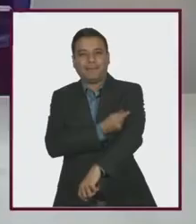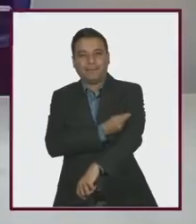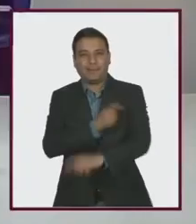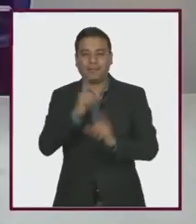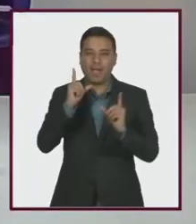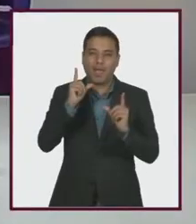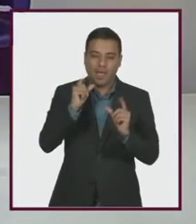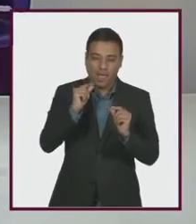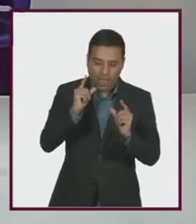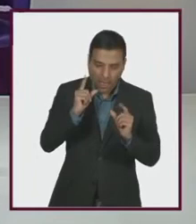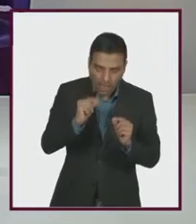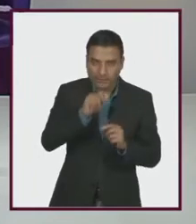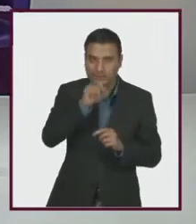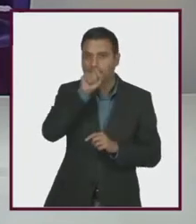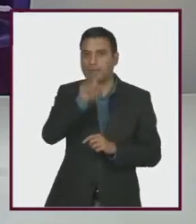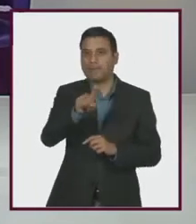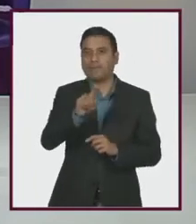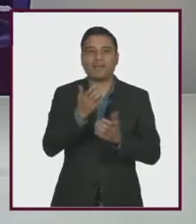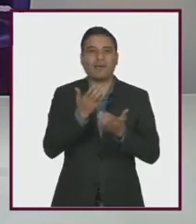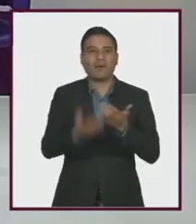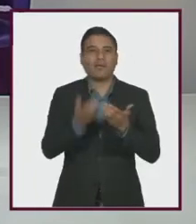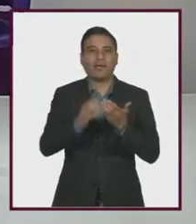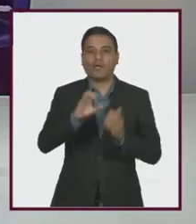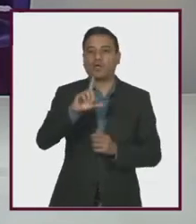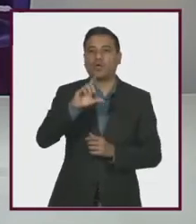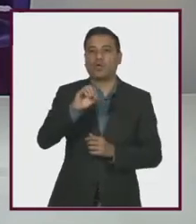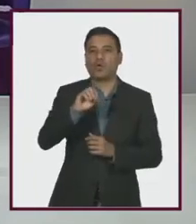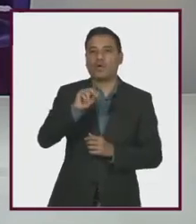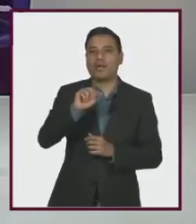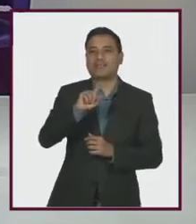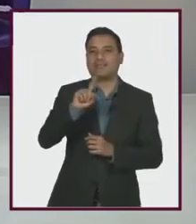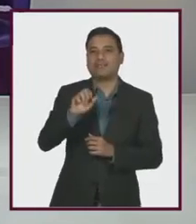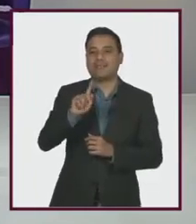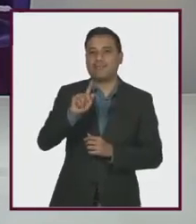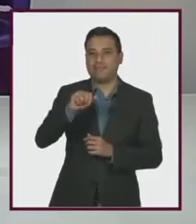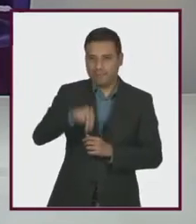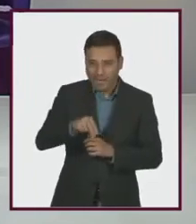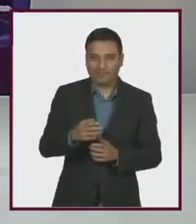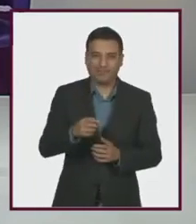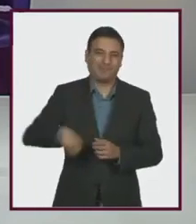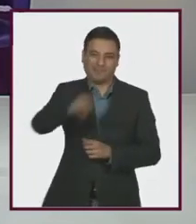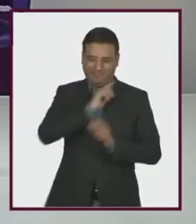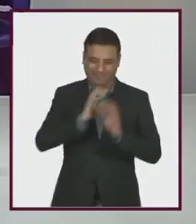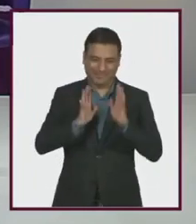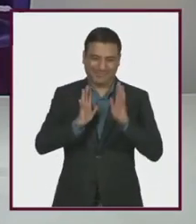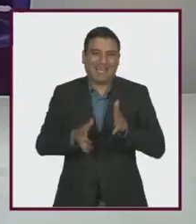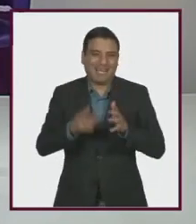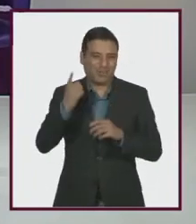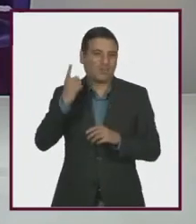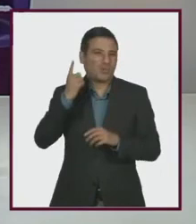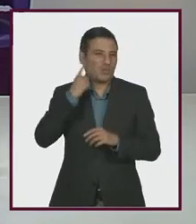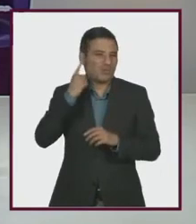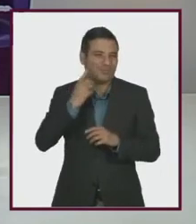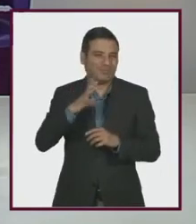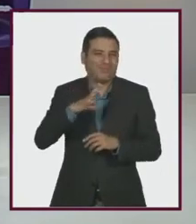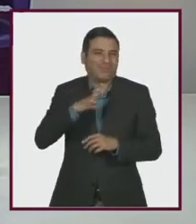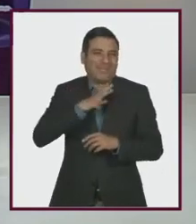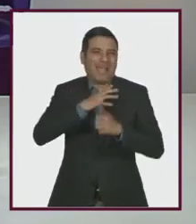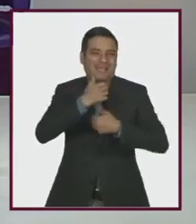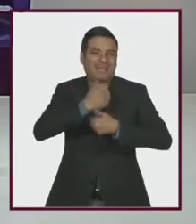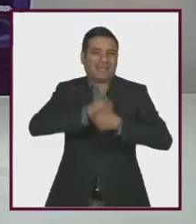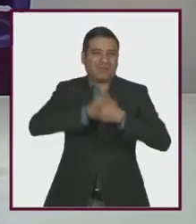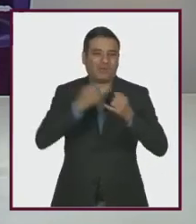que ahora están muy de modas, como el clonazepam, seguramente todos ustedes lo han escuchado por estos retos que ha habido, y los